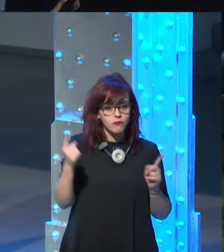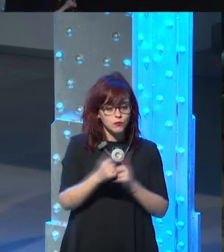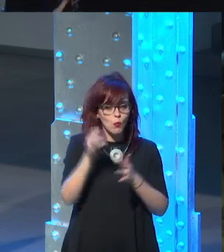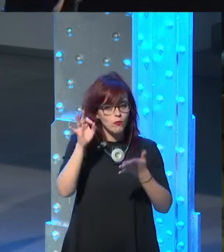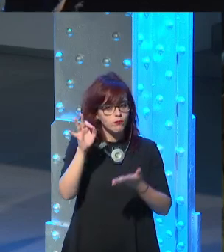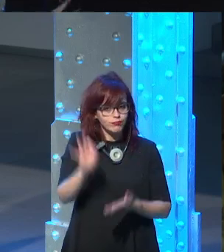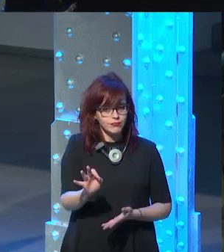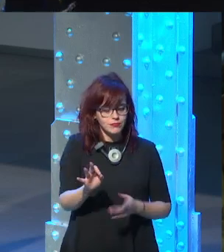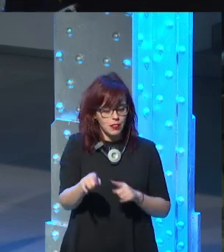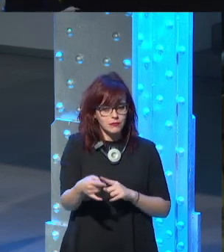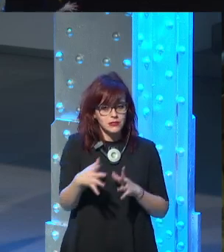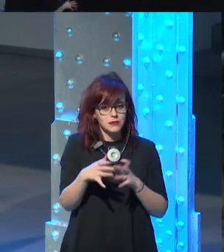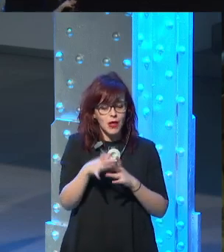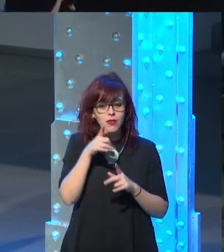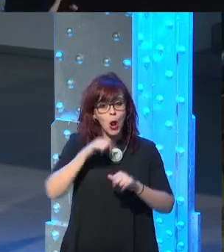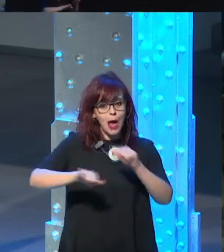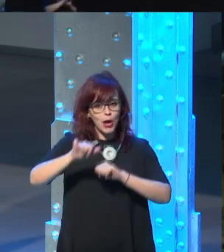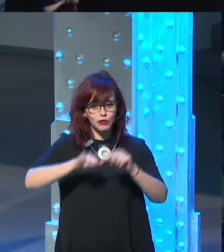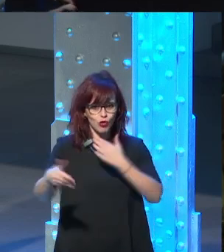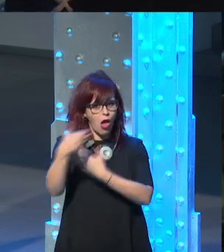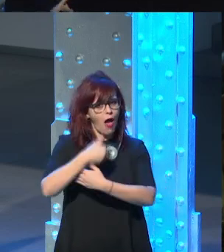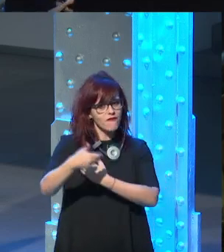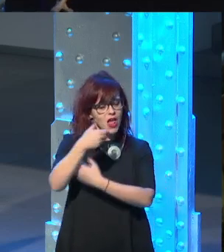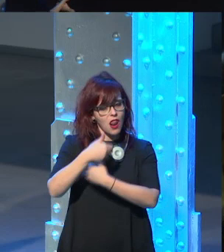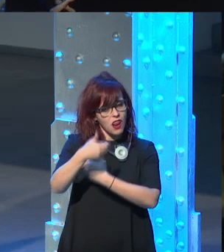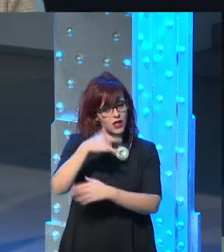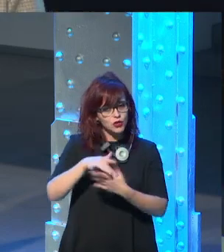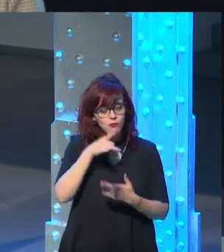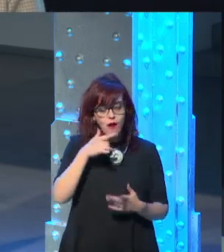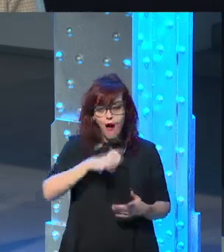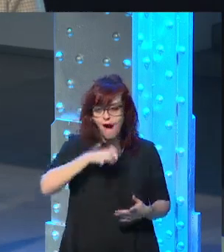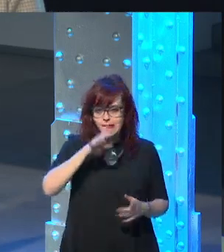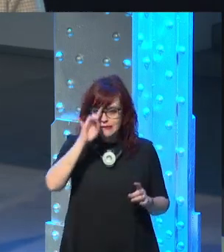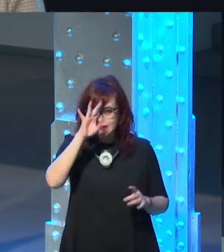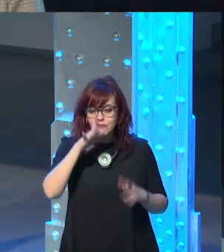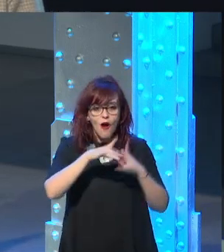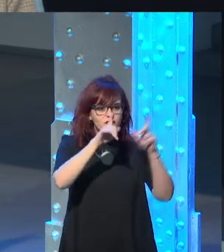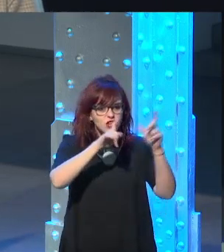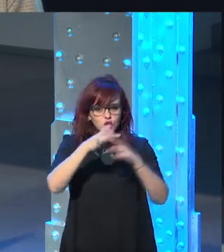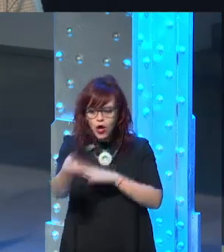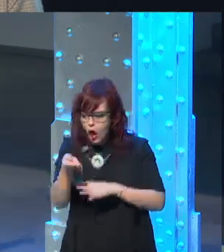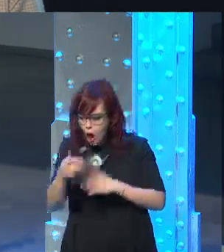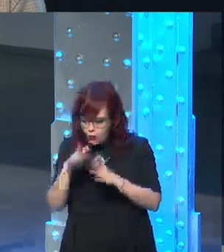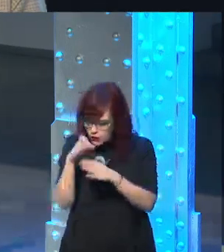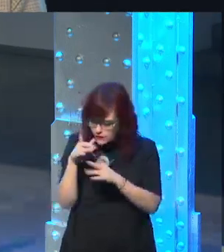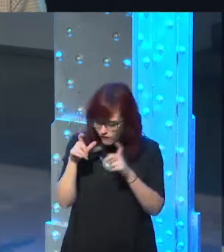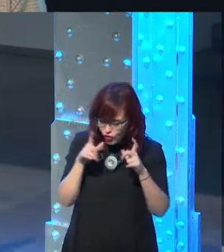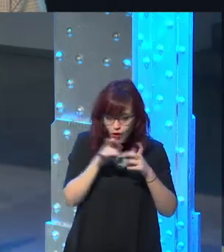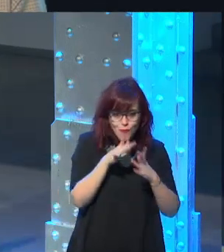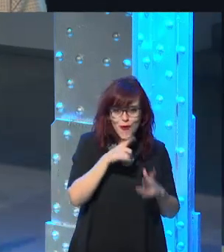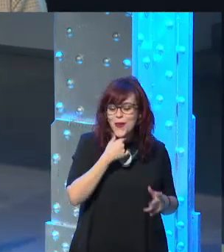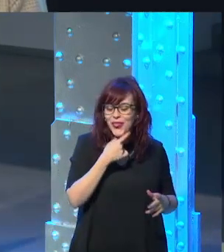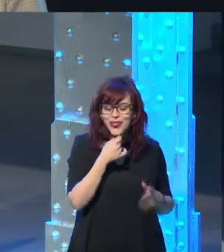De hecho, ella ha venido a mi laboratorio en varias ocasiones, fascinada con todo, tomando fotos, abría cajones, hacía fotos, me hacía mucha